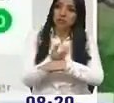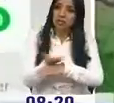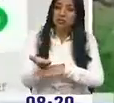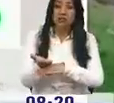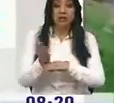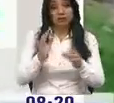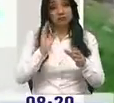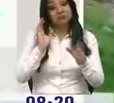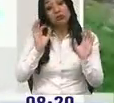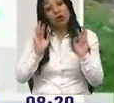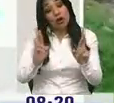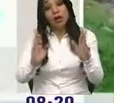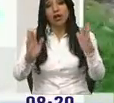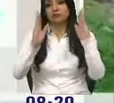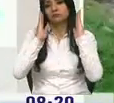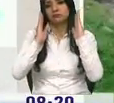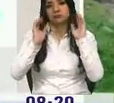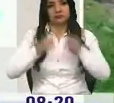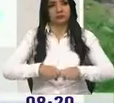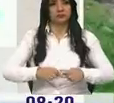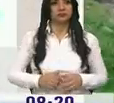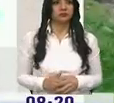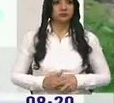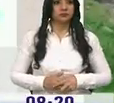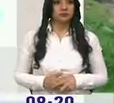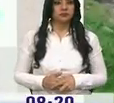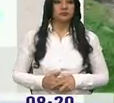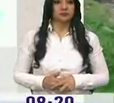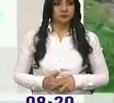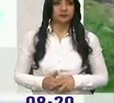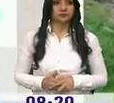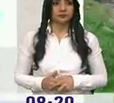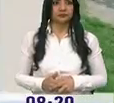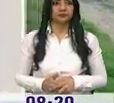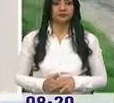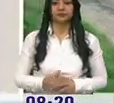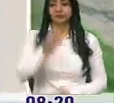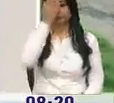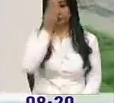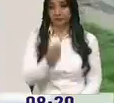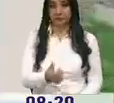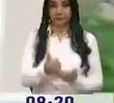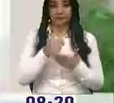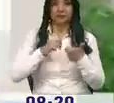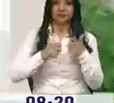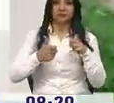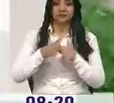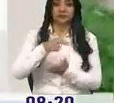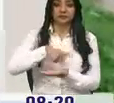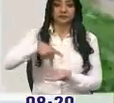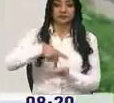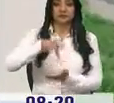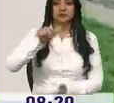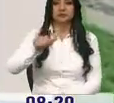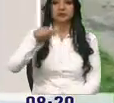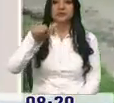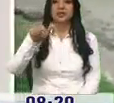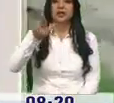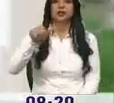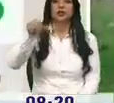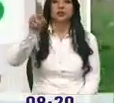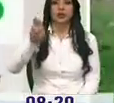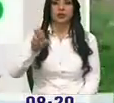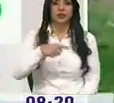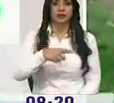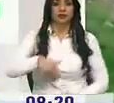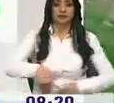acá, sugerencias que le hacemos, como dice Lali. Díaz Televicentro, ayúdenos, tenemos un problema, parroquia Yaruquí, barrio Tejar, calle Antonio Borrero y